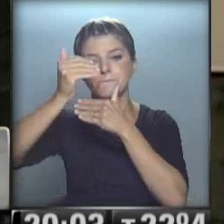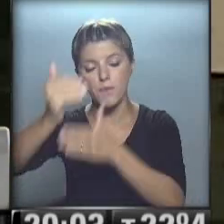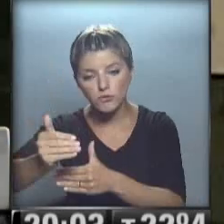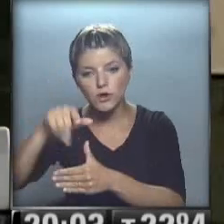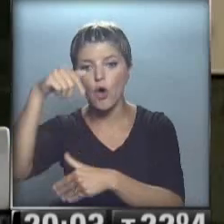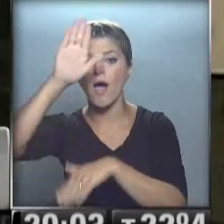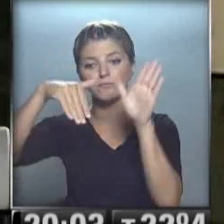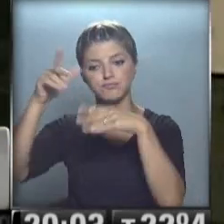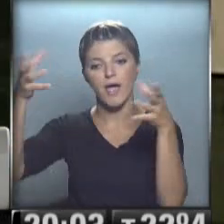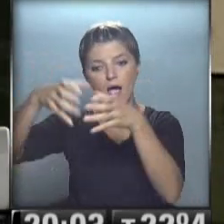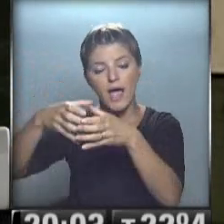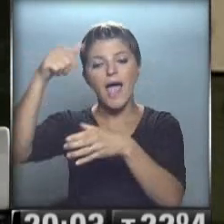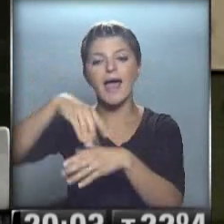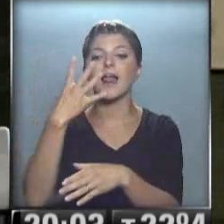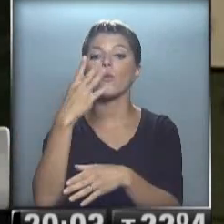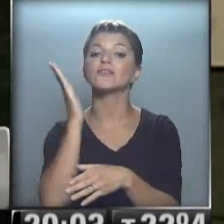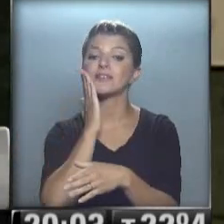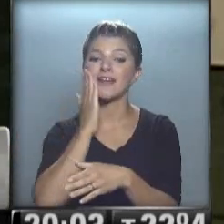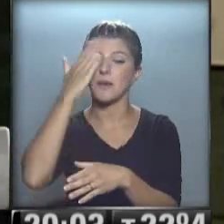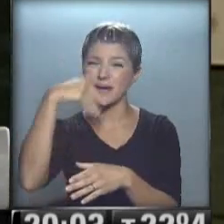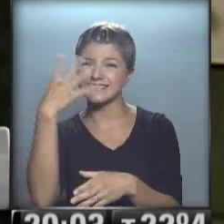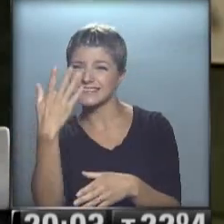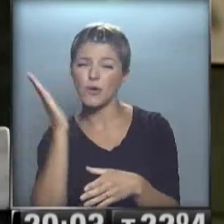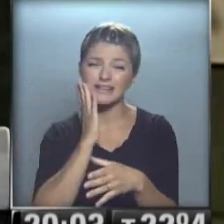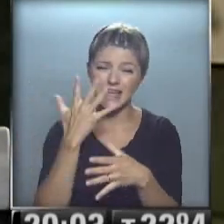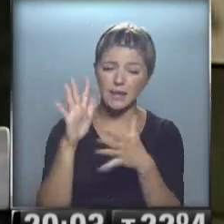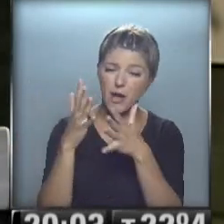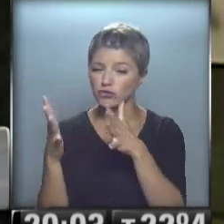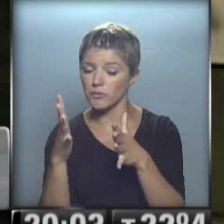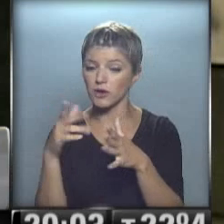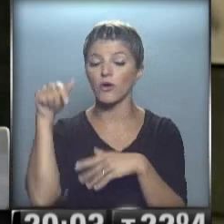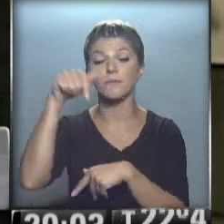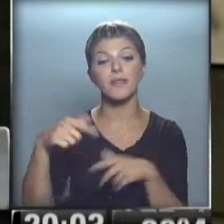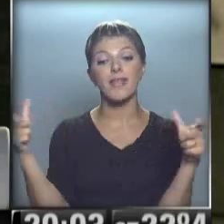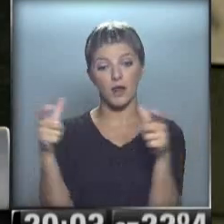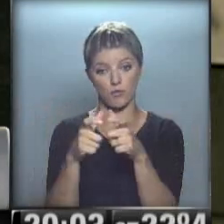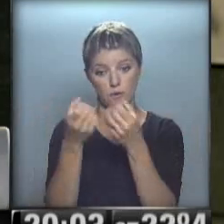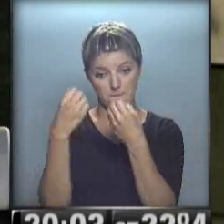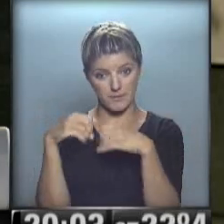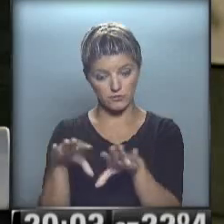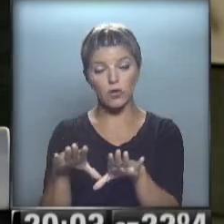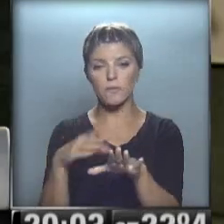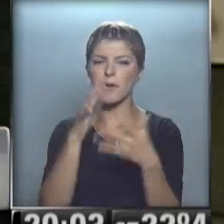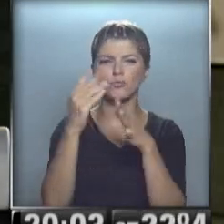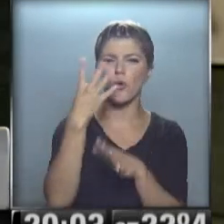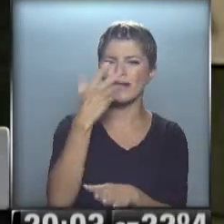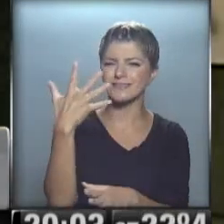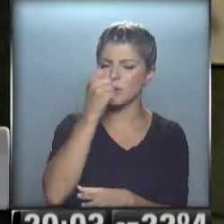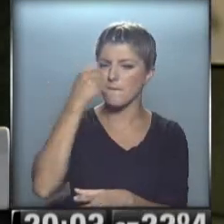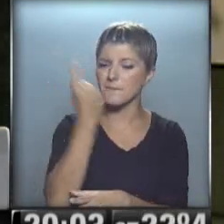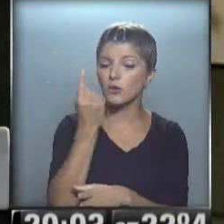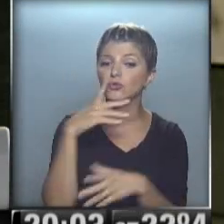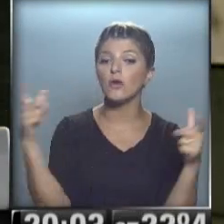luego finalmente se terminó dilatando pasadas las 17 horas. Casi, diríamos, una reunión muy breve, unos 45 minutos.